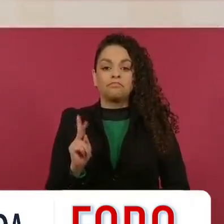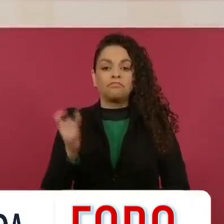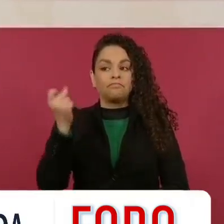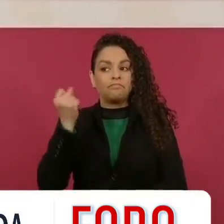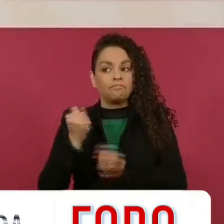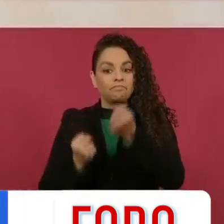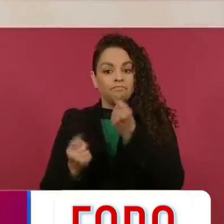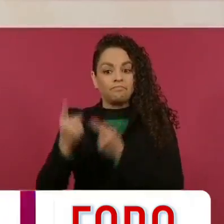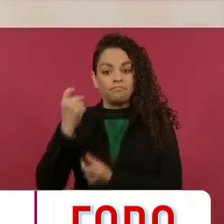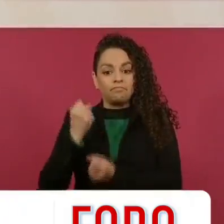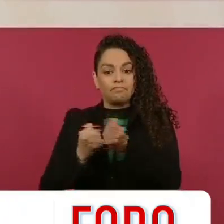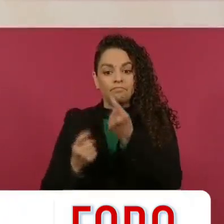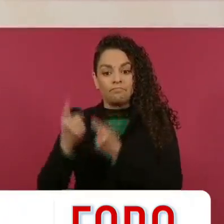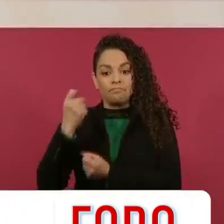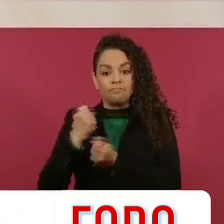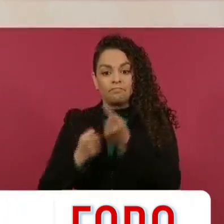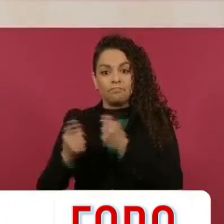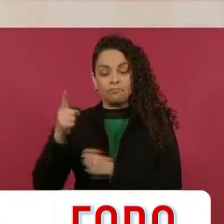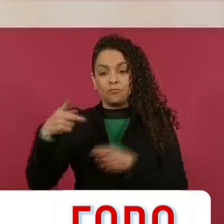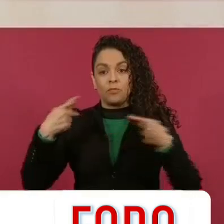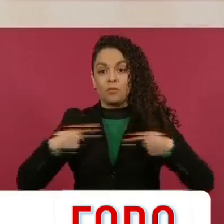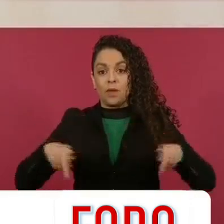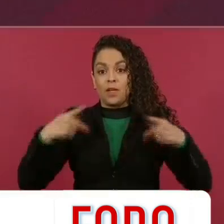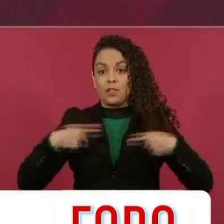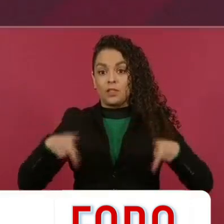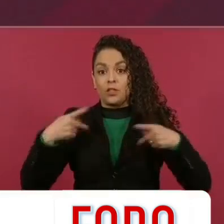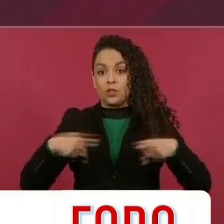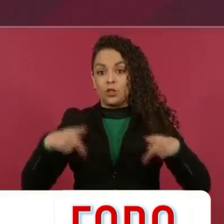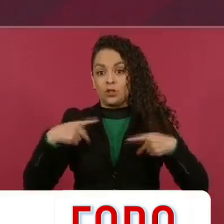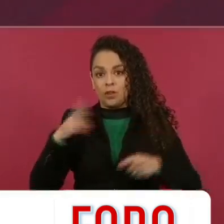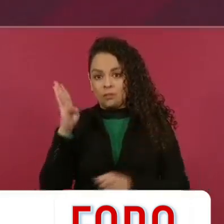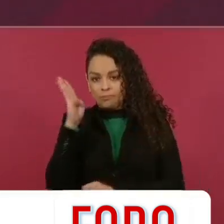infiltrados del conservadurismo en